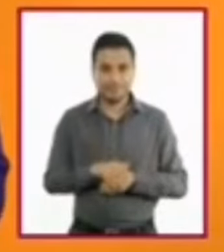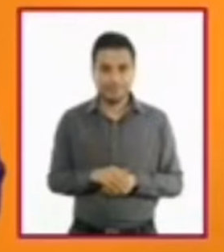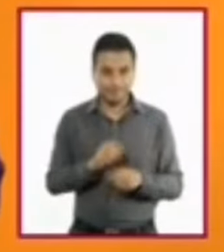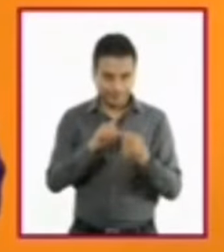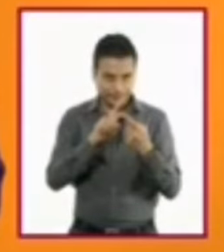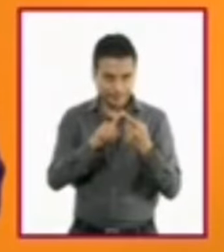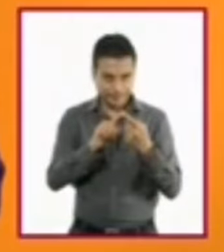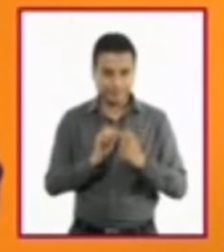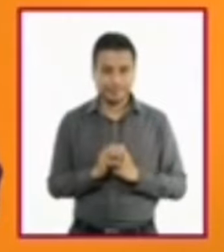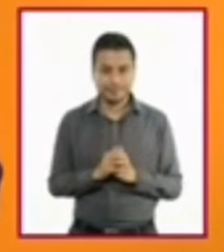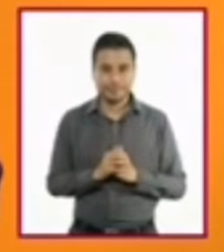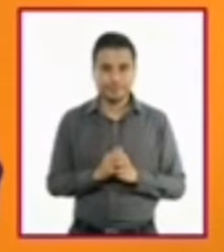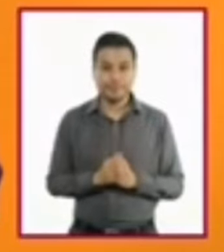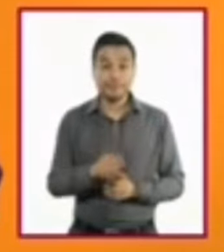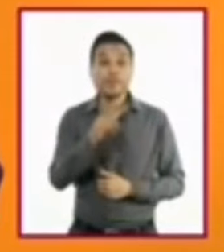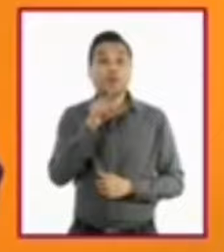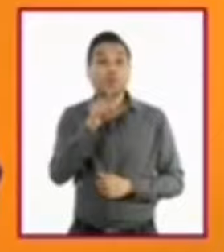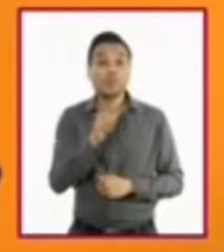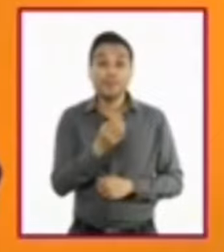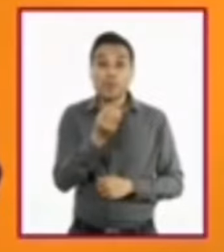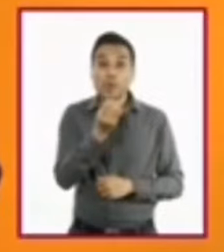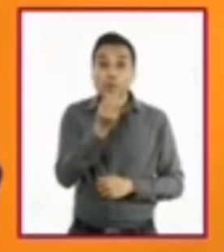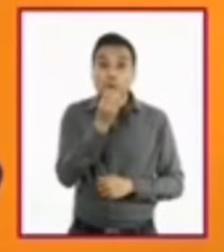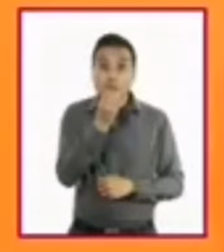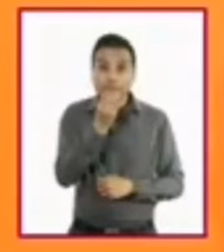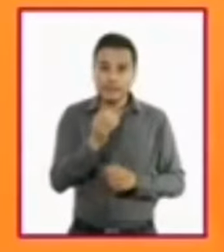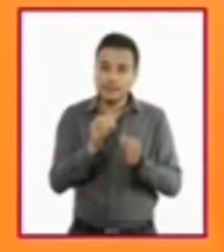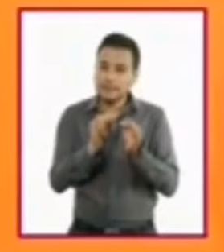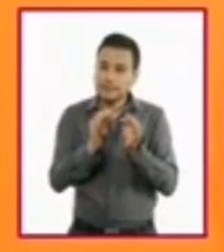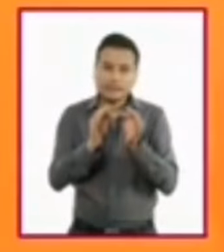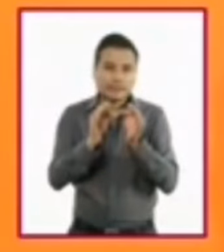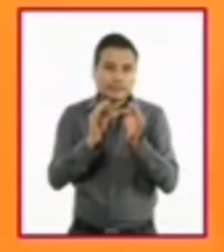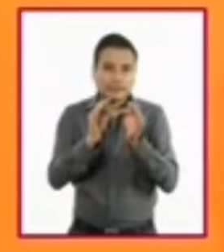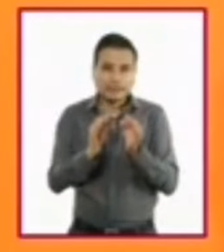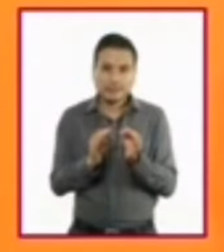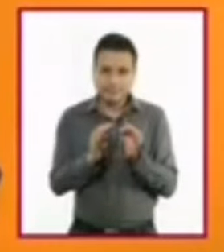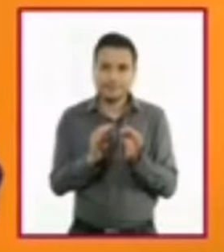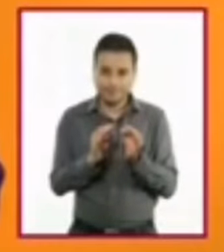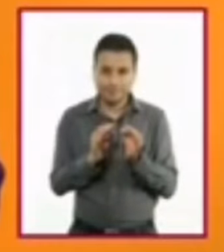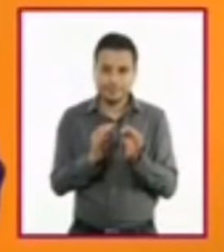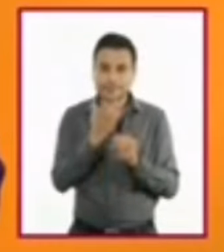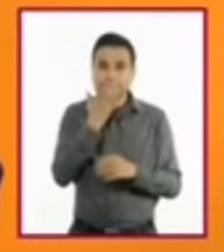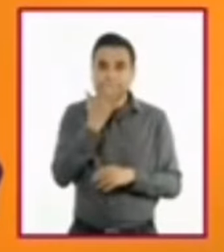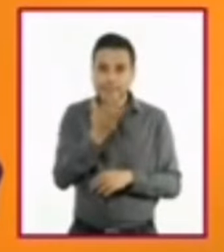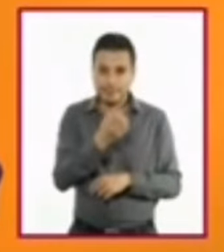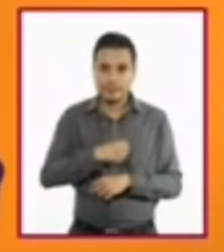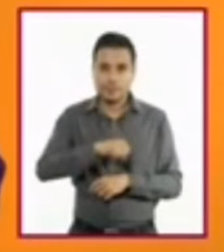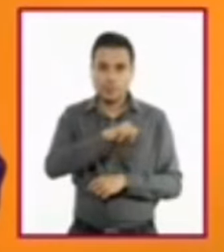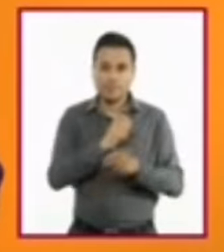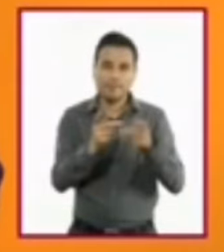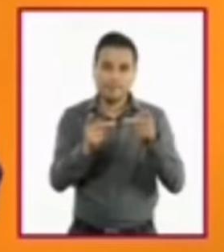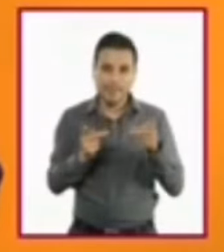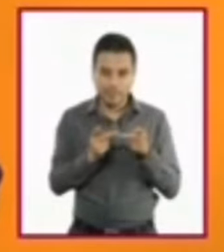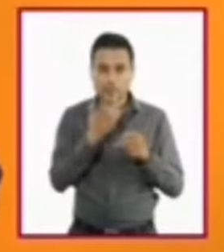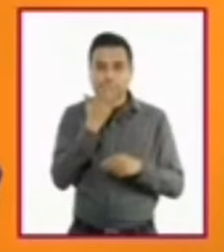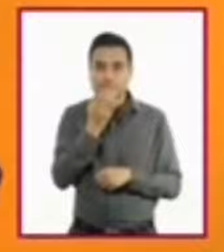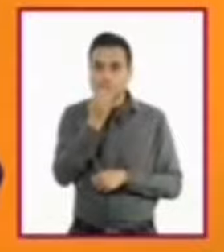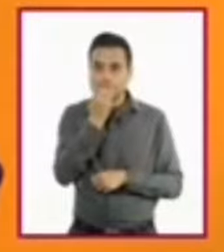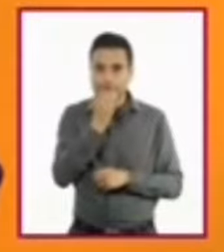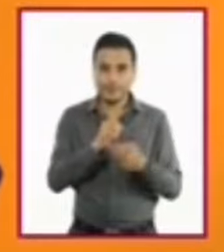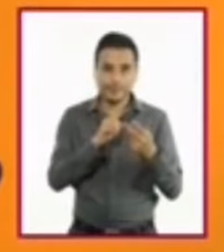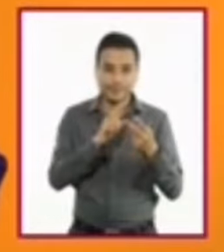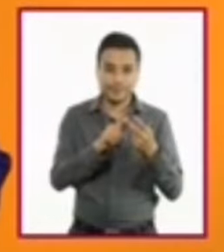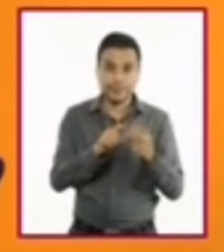1. Mantengan una dieta apegada a las recomendaciones del plato del bien comer. 2. Eviten